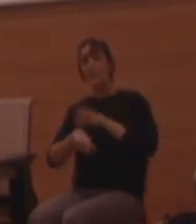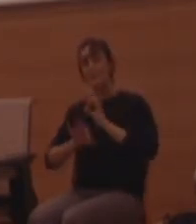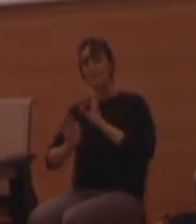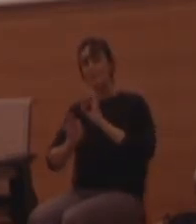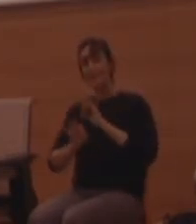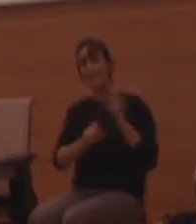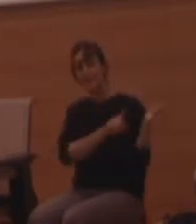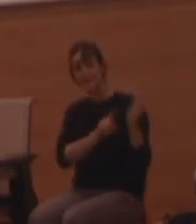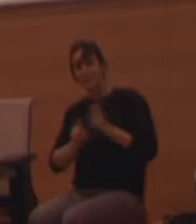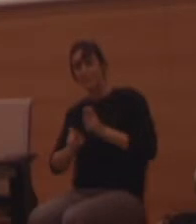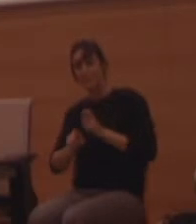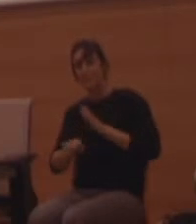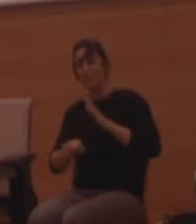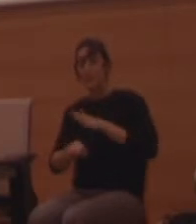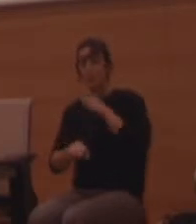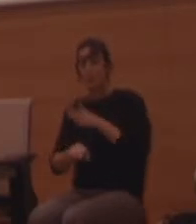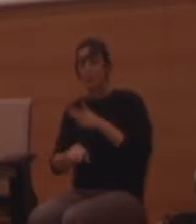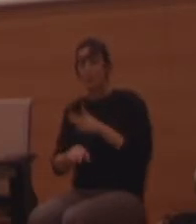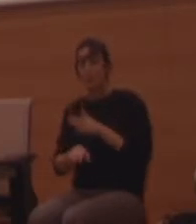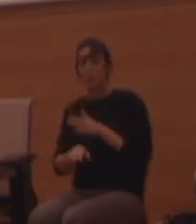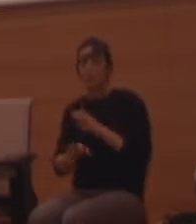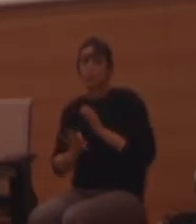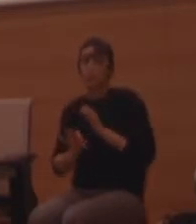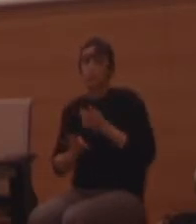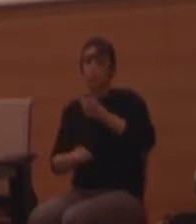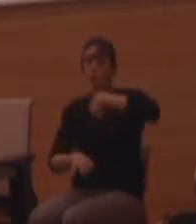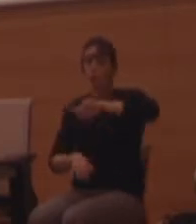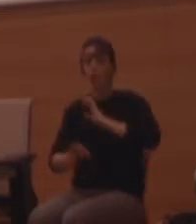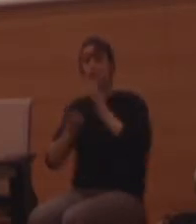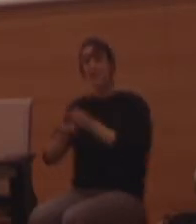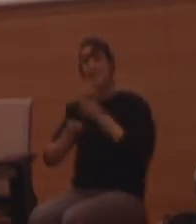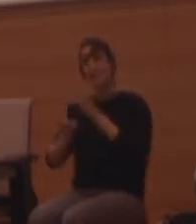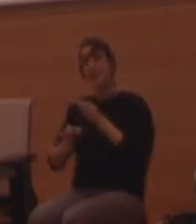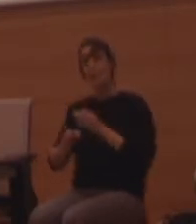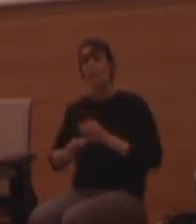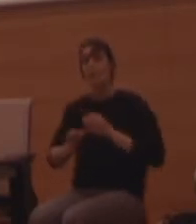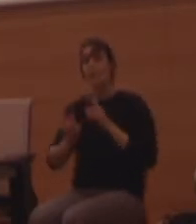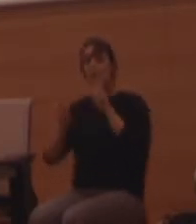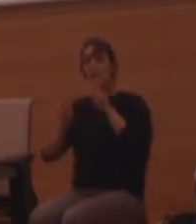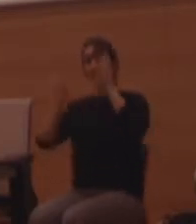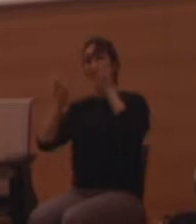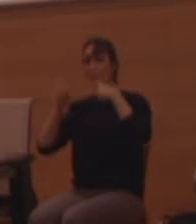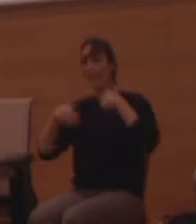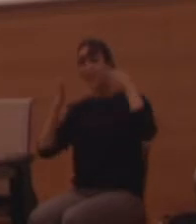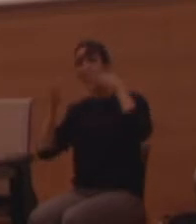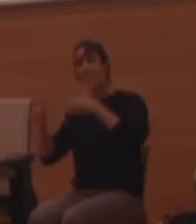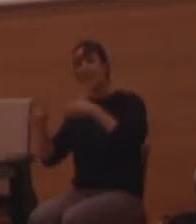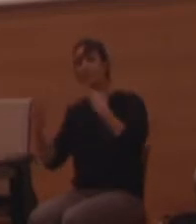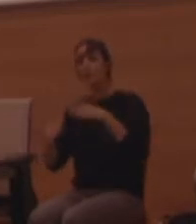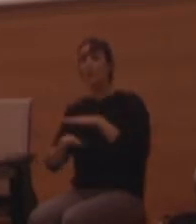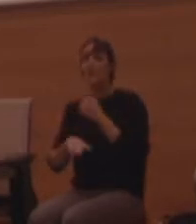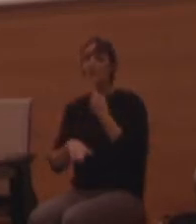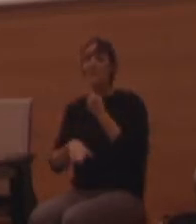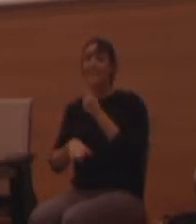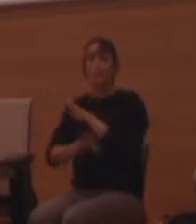sean revisados. Como estamos siempre metidos en estos temas, quiero terminar diciéndoles que el